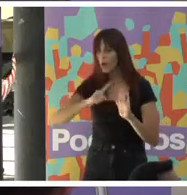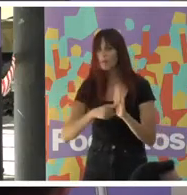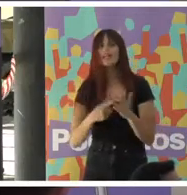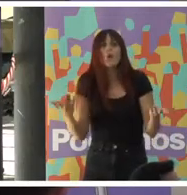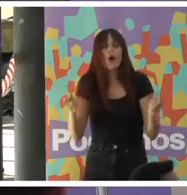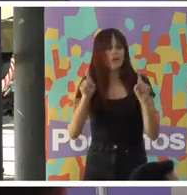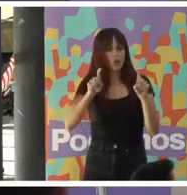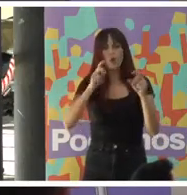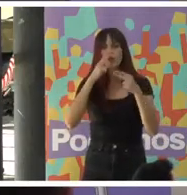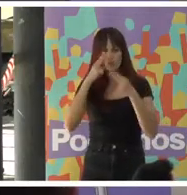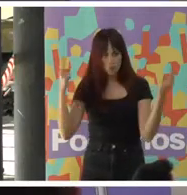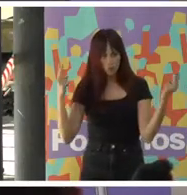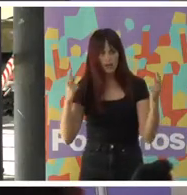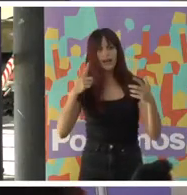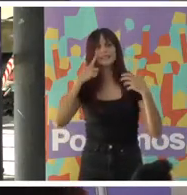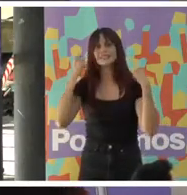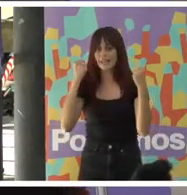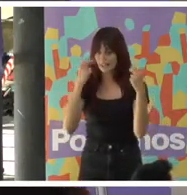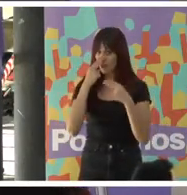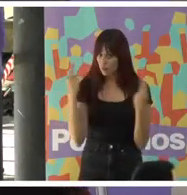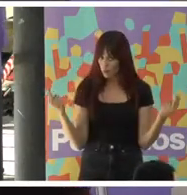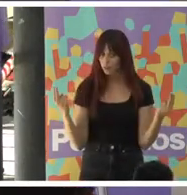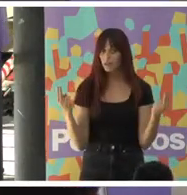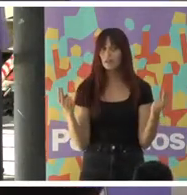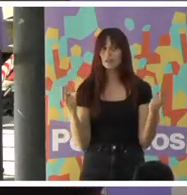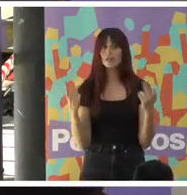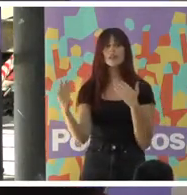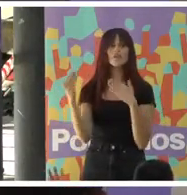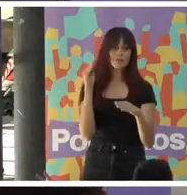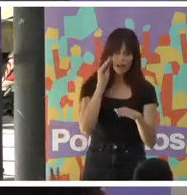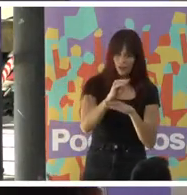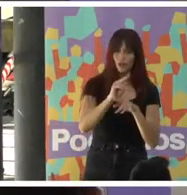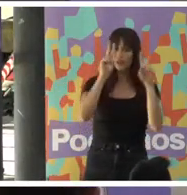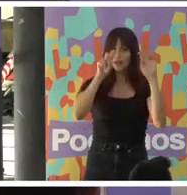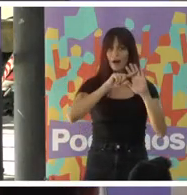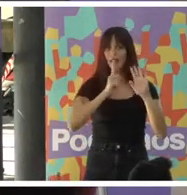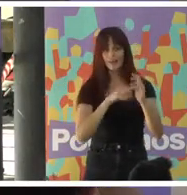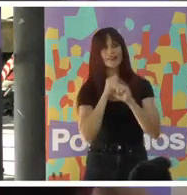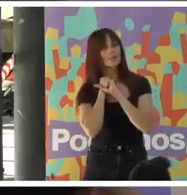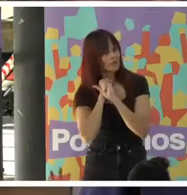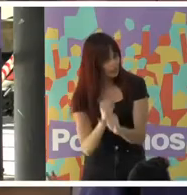es la educación pública, es la sanidad pública, es la financiación para la dependencia.